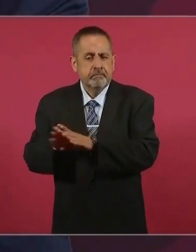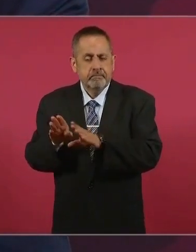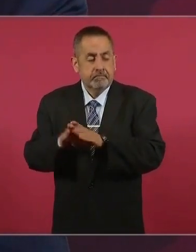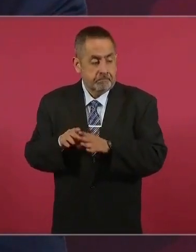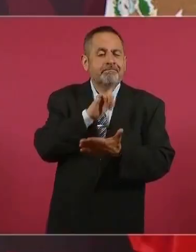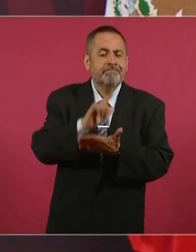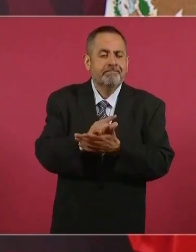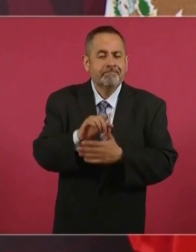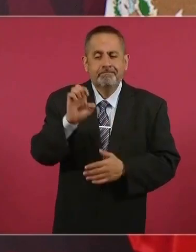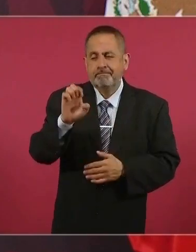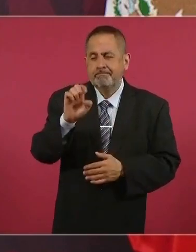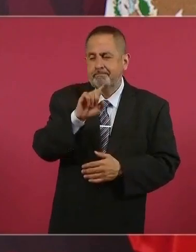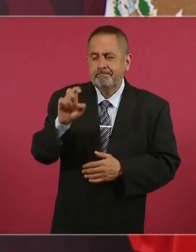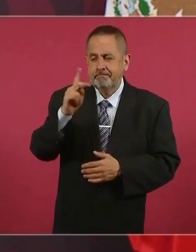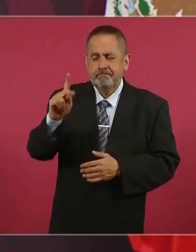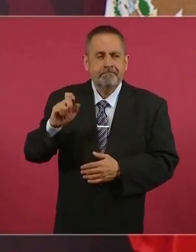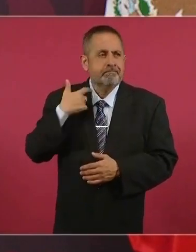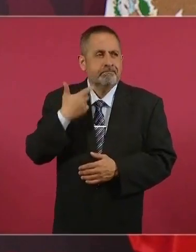de Zedillo de